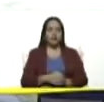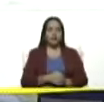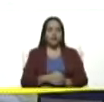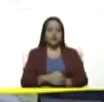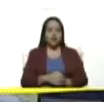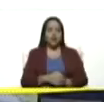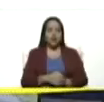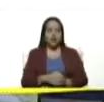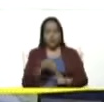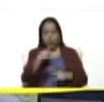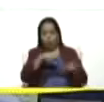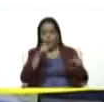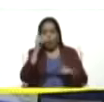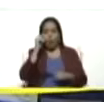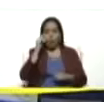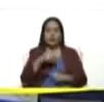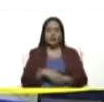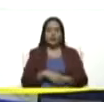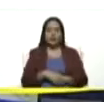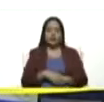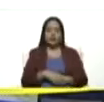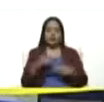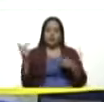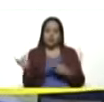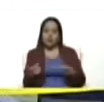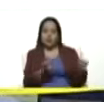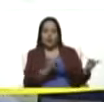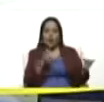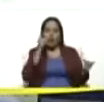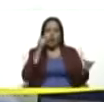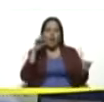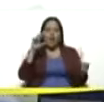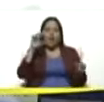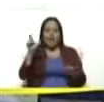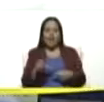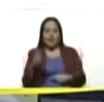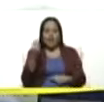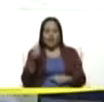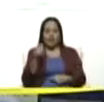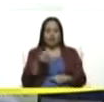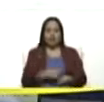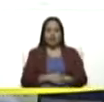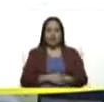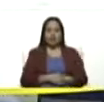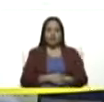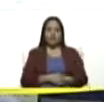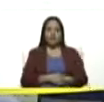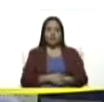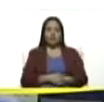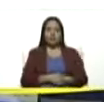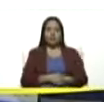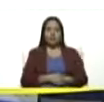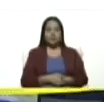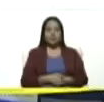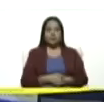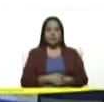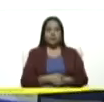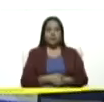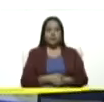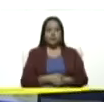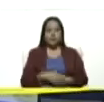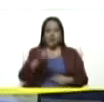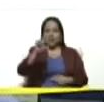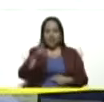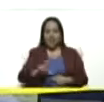Niccolo Sorloni. Benvenuto. De Italia. A Camila. De